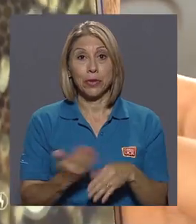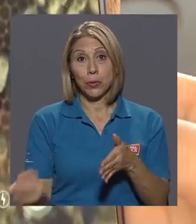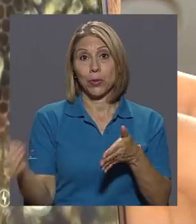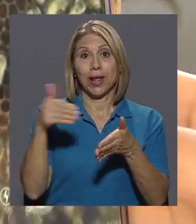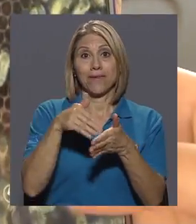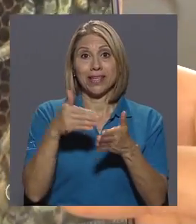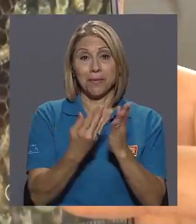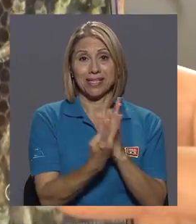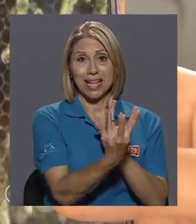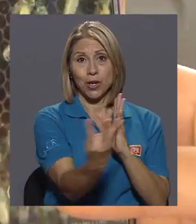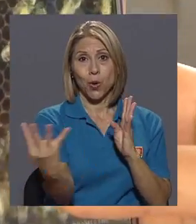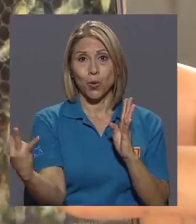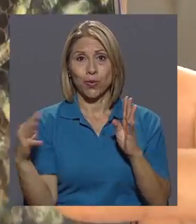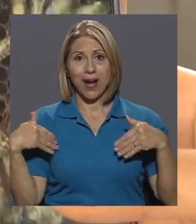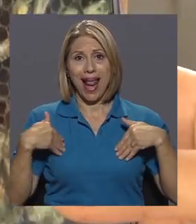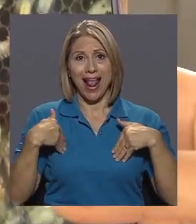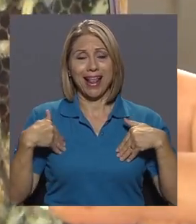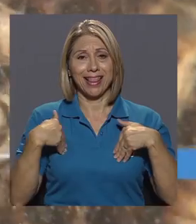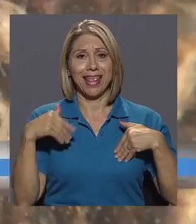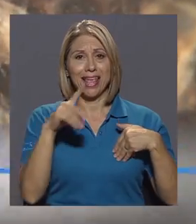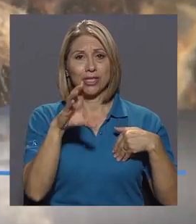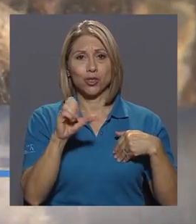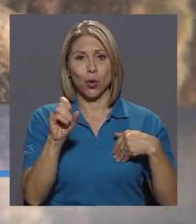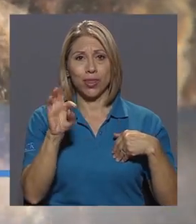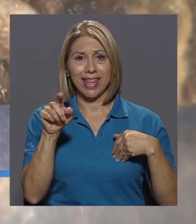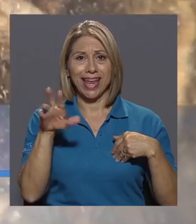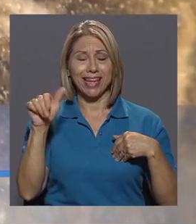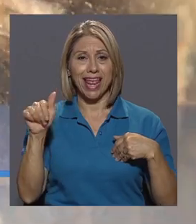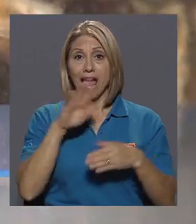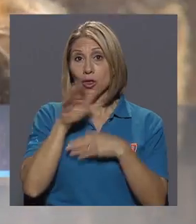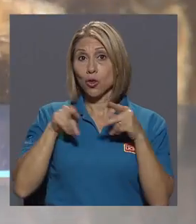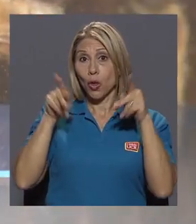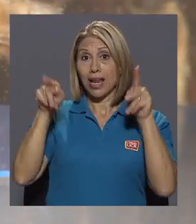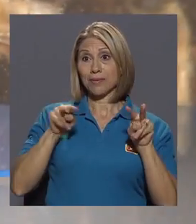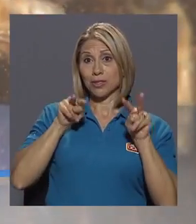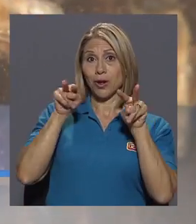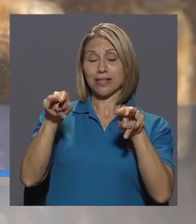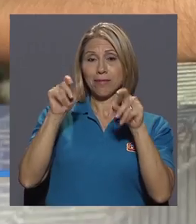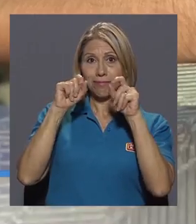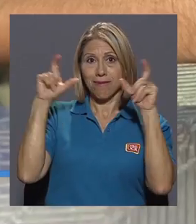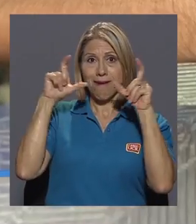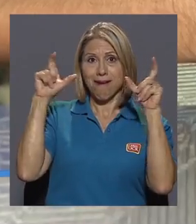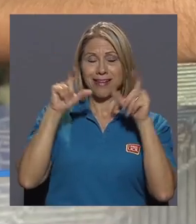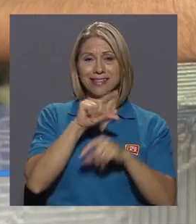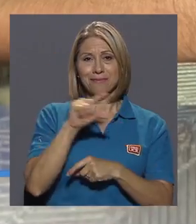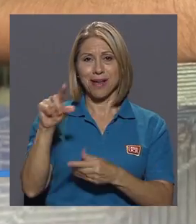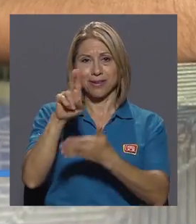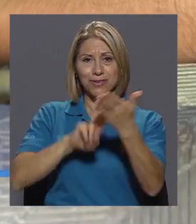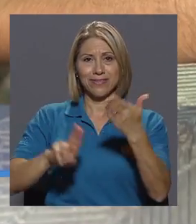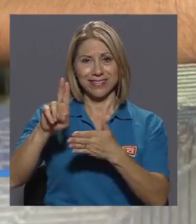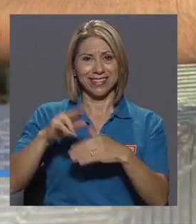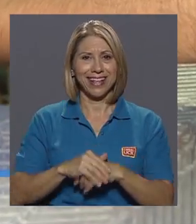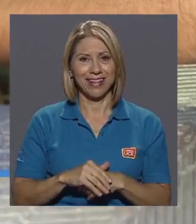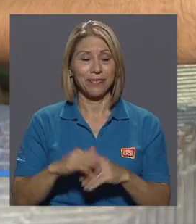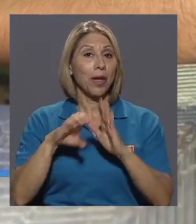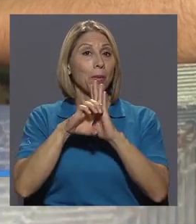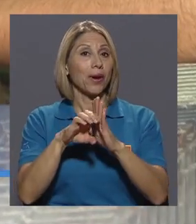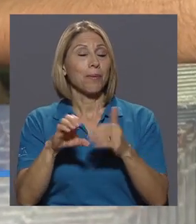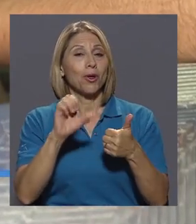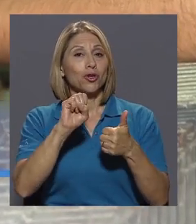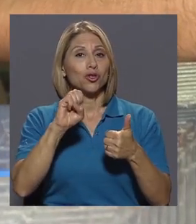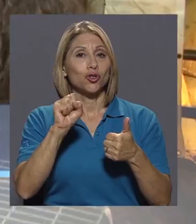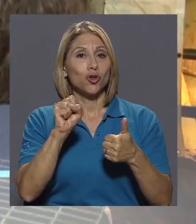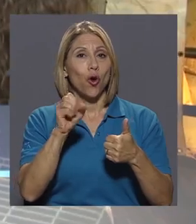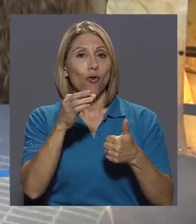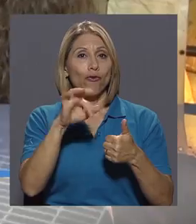Una vez más, el Corral de Zootecnia causó admiración en todas las personas que participaron en la semana universitaria. Entre ellas, Sofía y